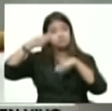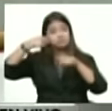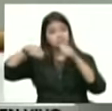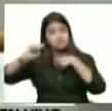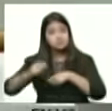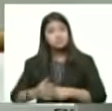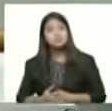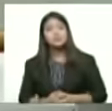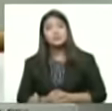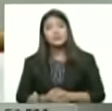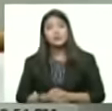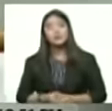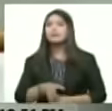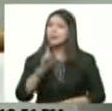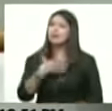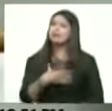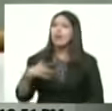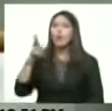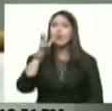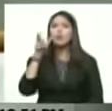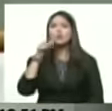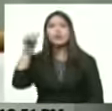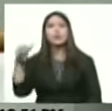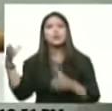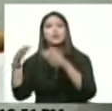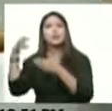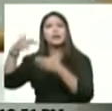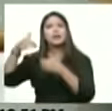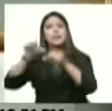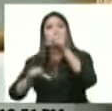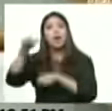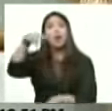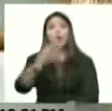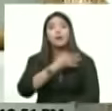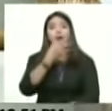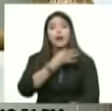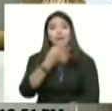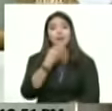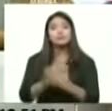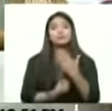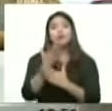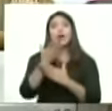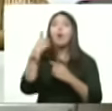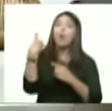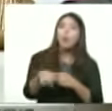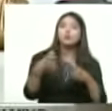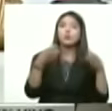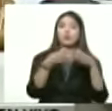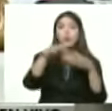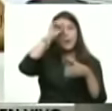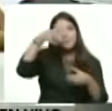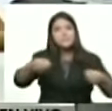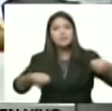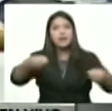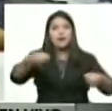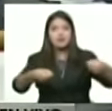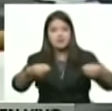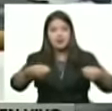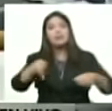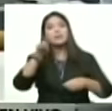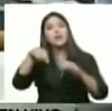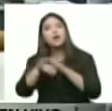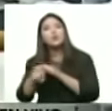Y también quiero escuchar a esta mesa de petroquímica. Hoy en la tarde se instala la mesa de minería, también en la